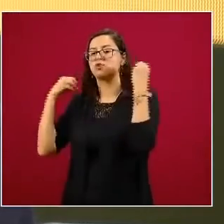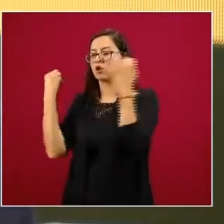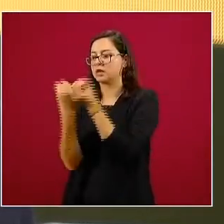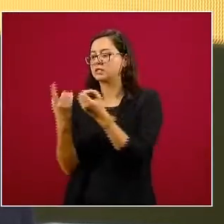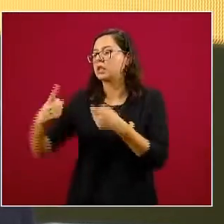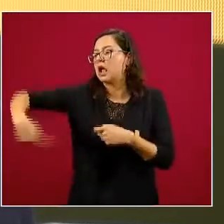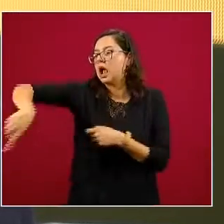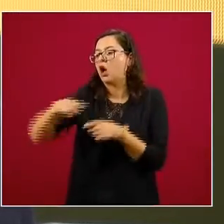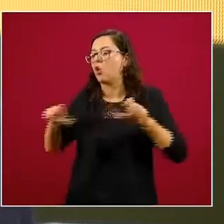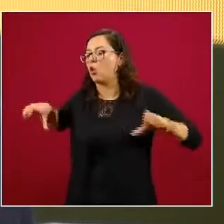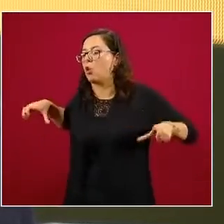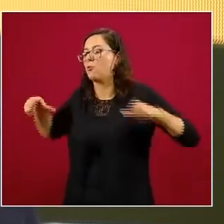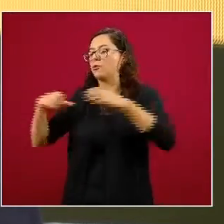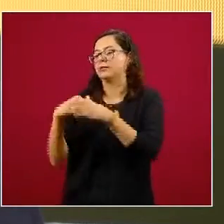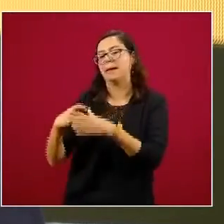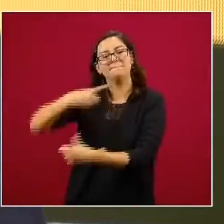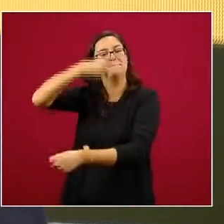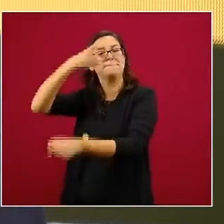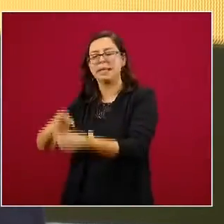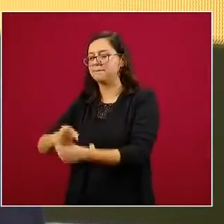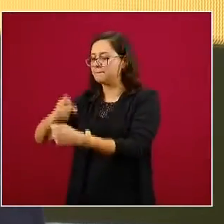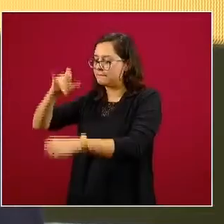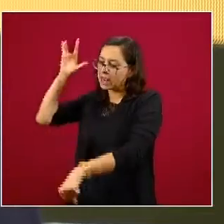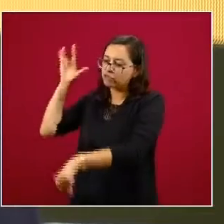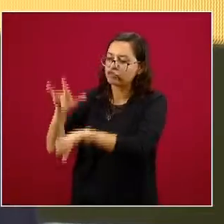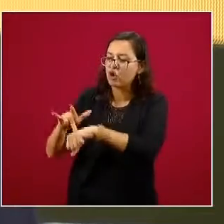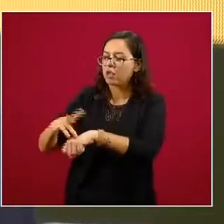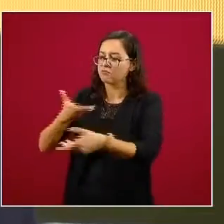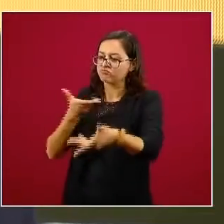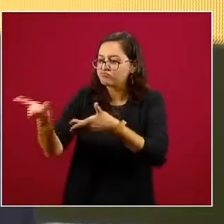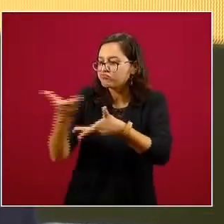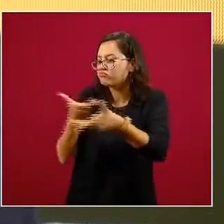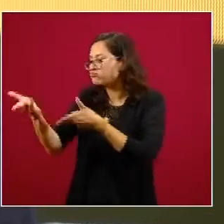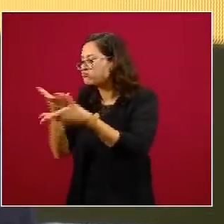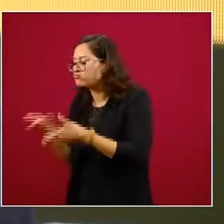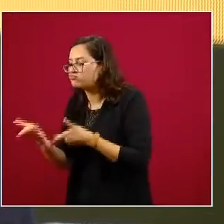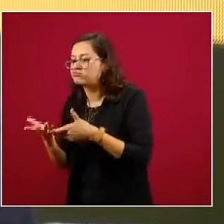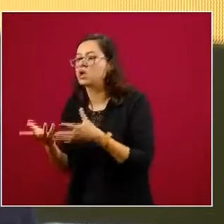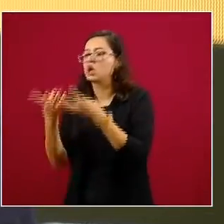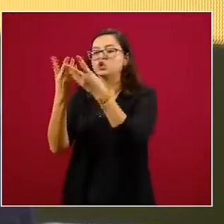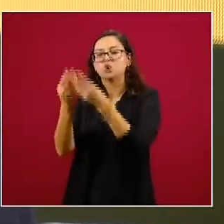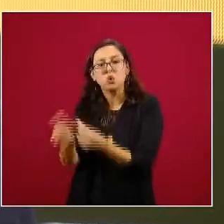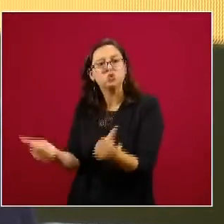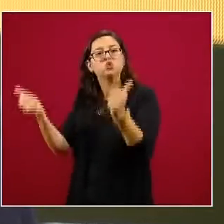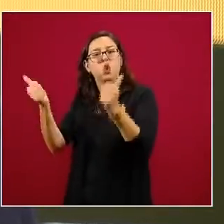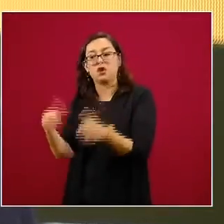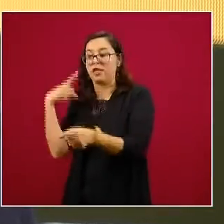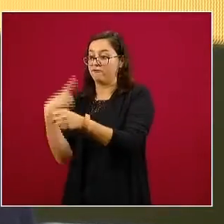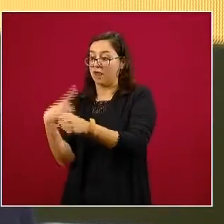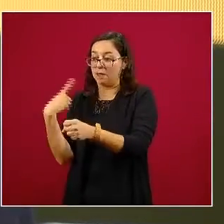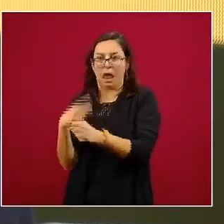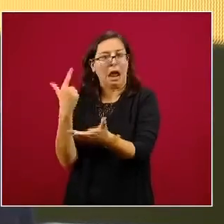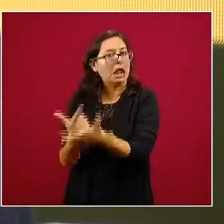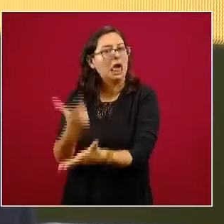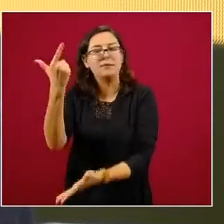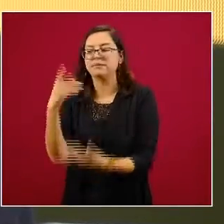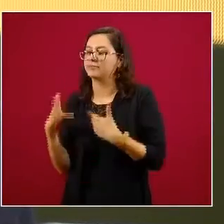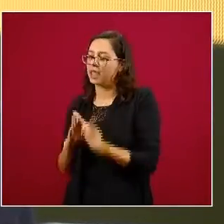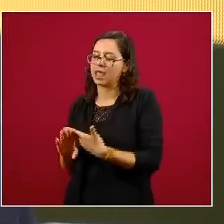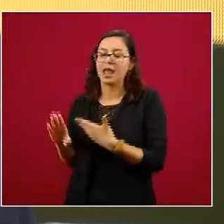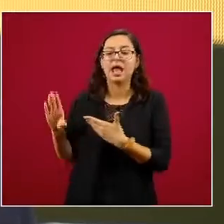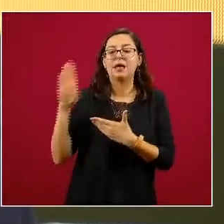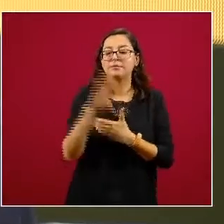en COVID-19 antes de que su salud se deteriore. Esta estrategia salva vidas también protegiendo a quienes